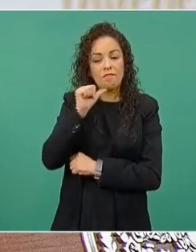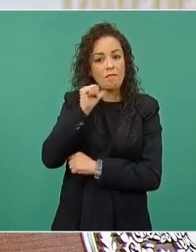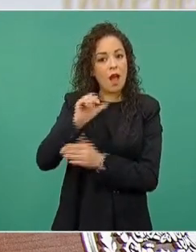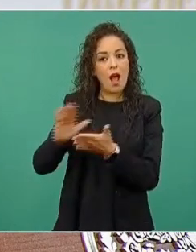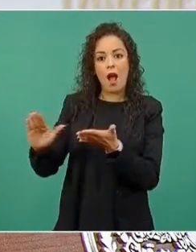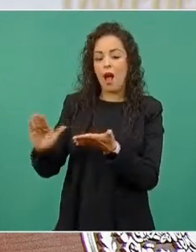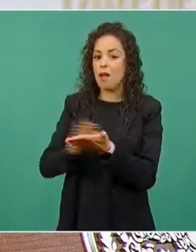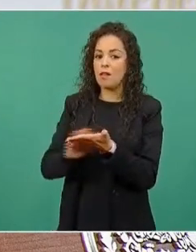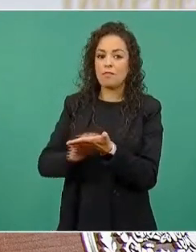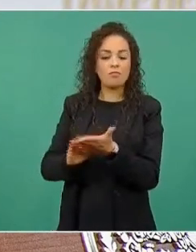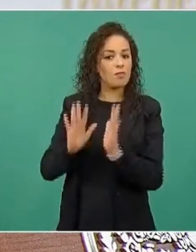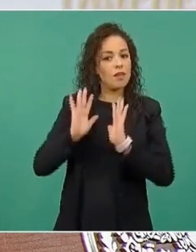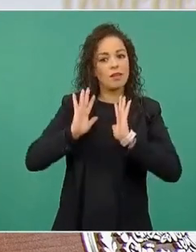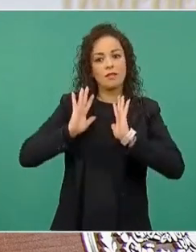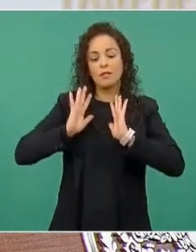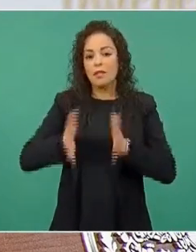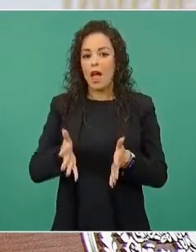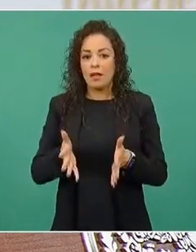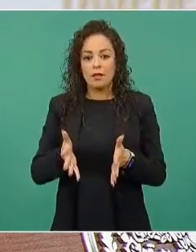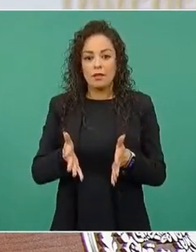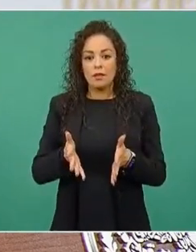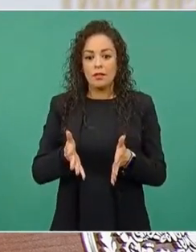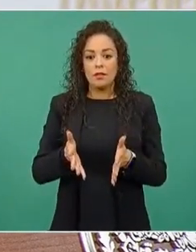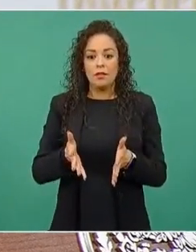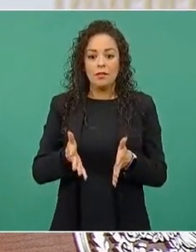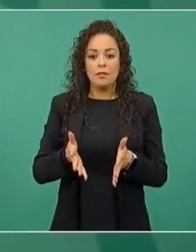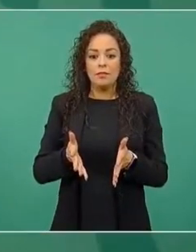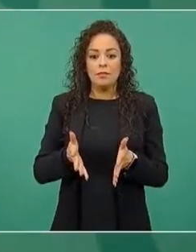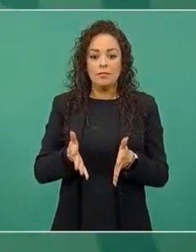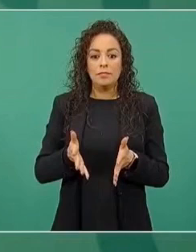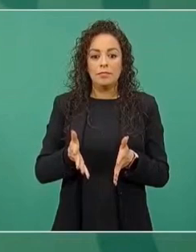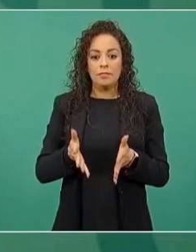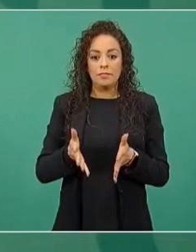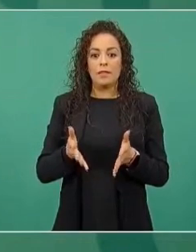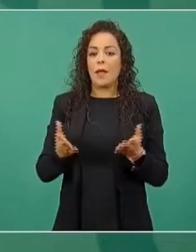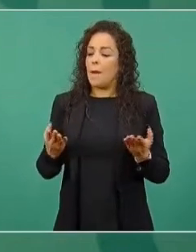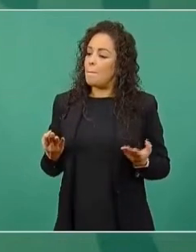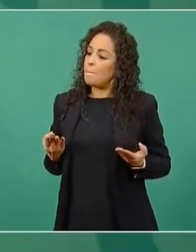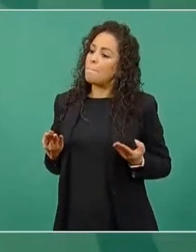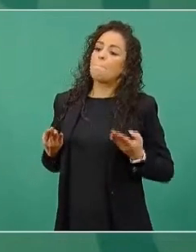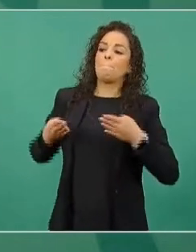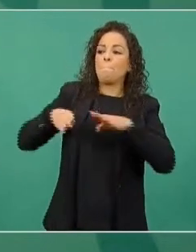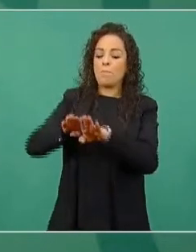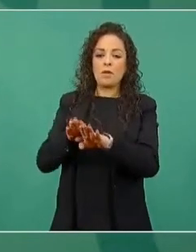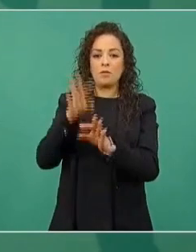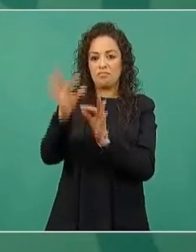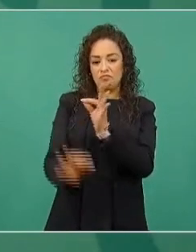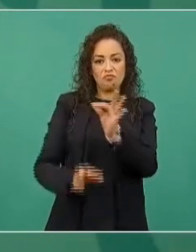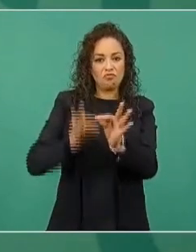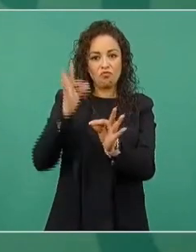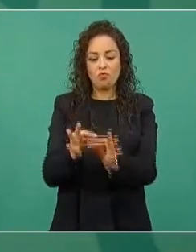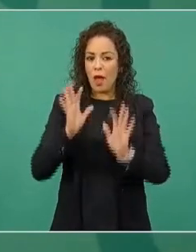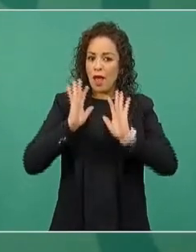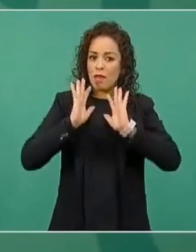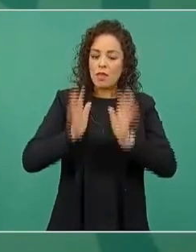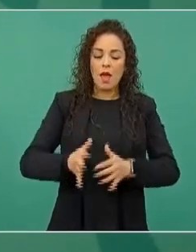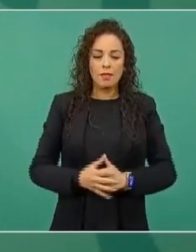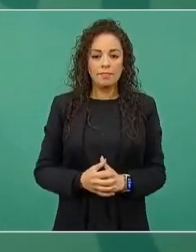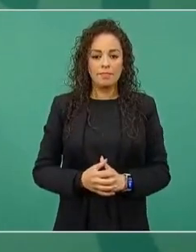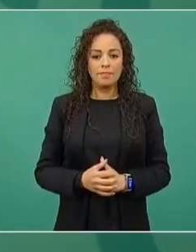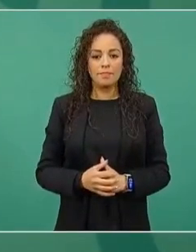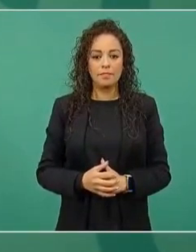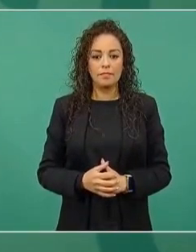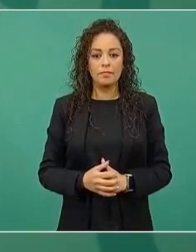Ya en enero se cierra la operación. Sí, deben